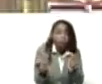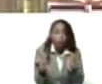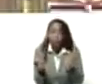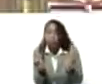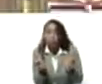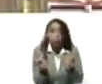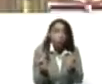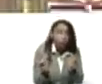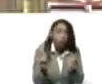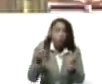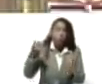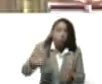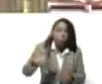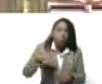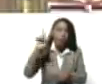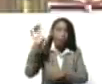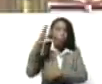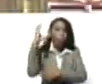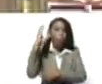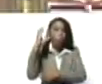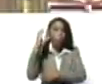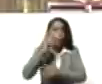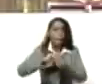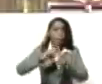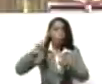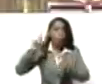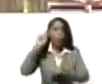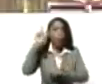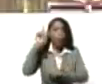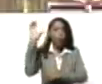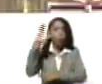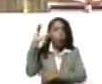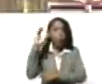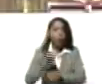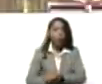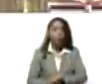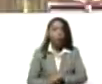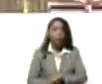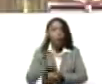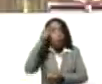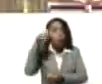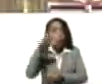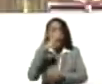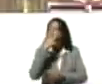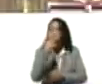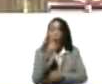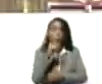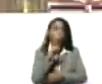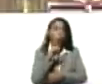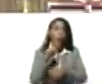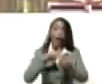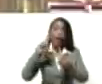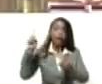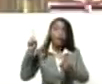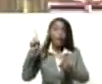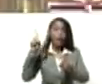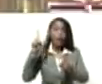cara a la luz en colombia la electricidad en colombia los pueblos pobres no tienen electricidad en sus